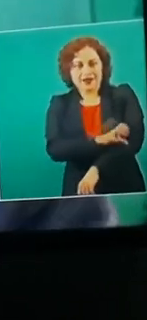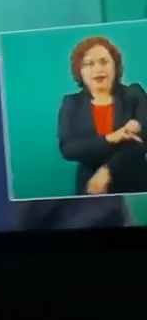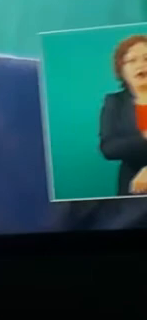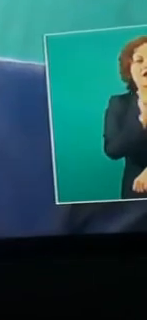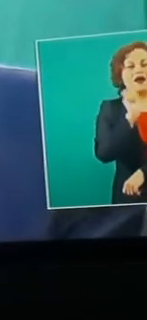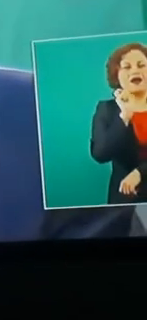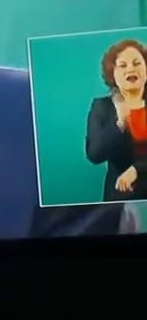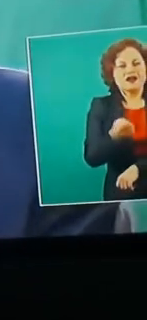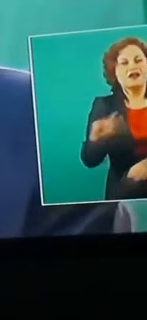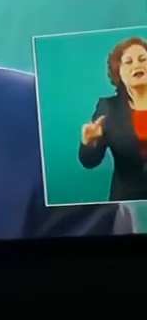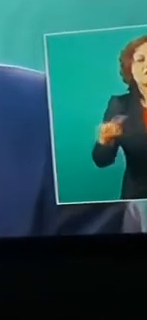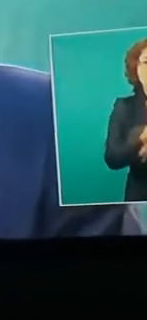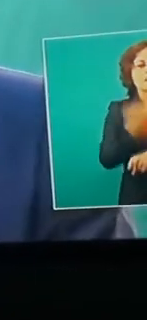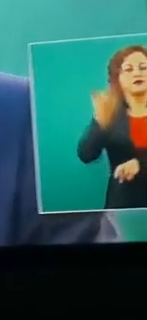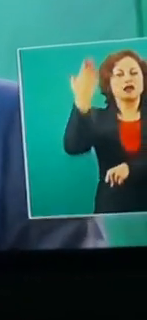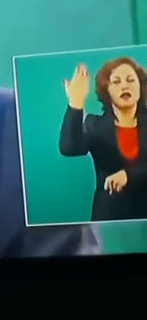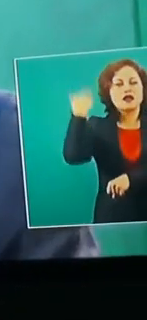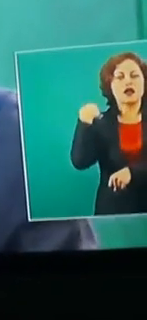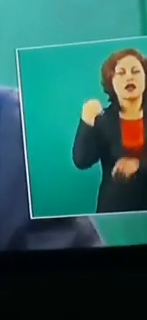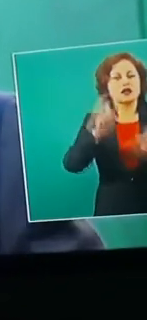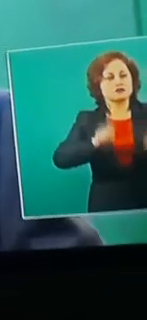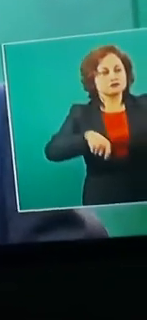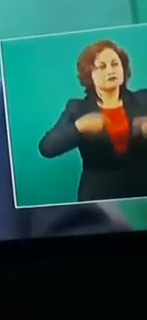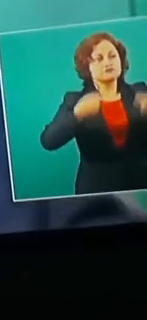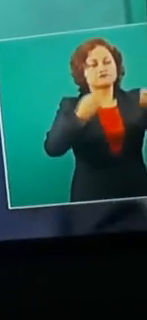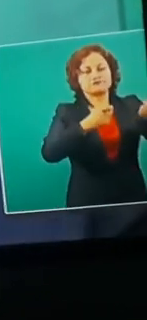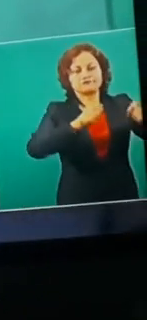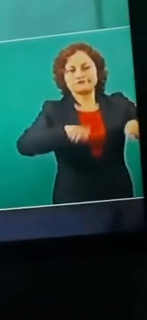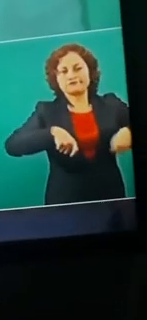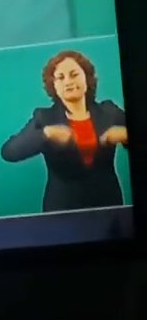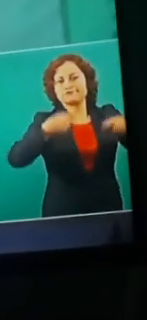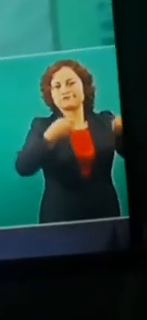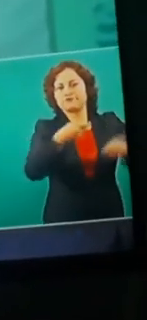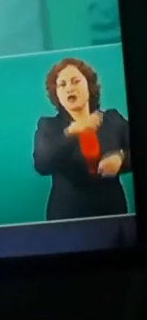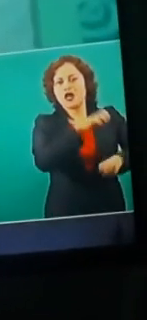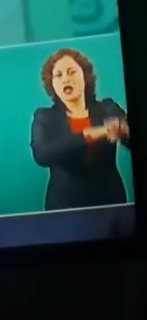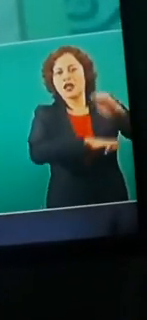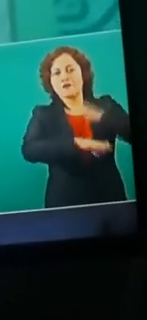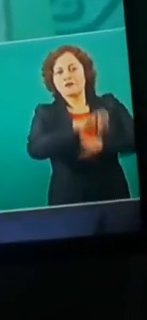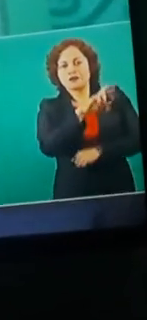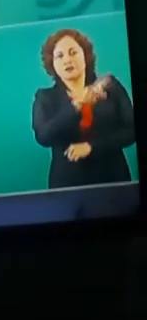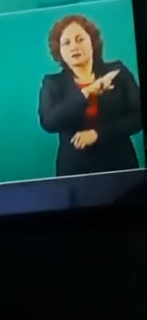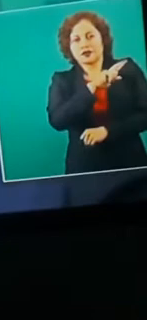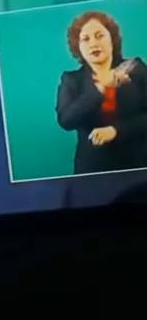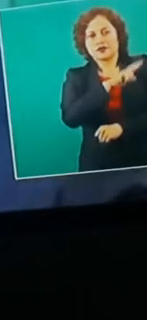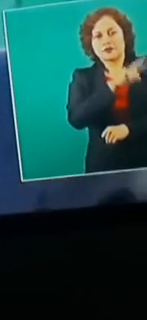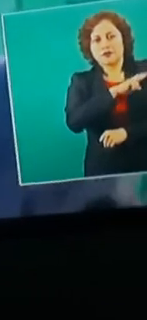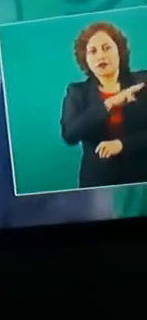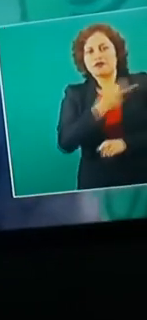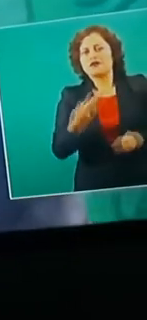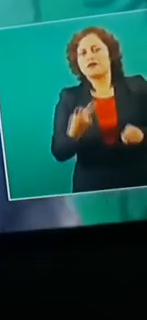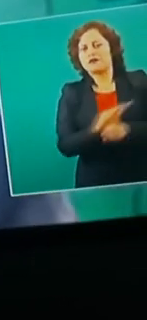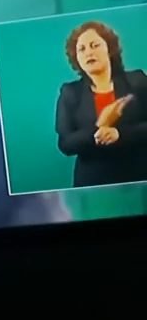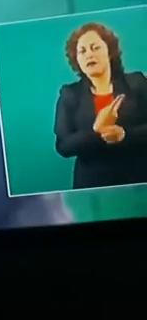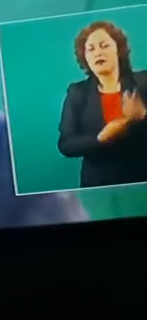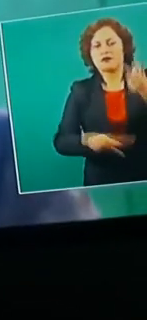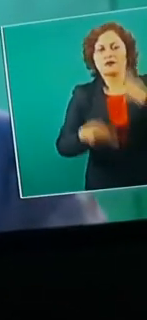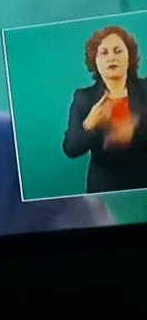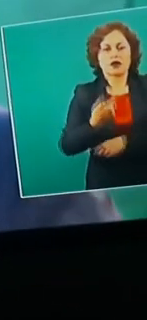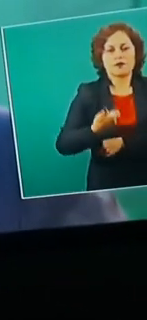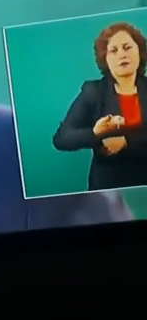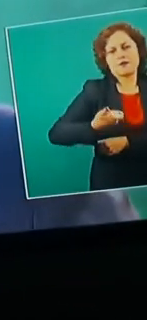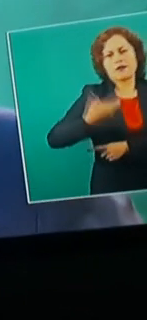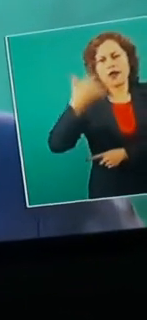la privatización de Pemex y de la industria eléctrica, aumentaron más los precios